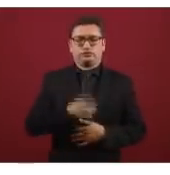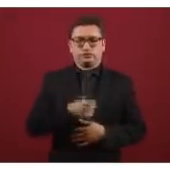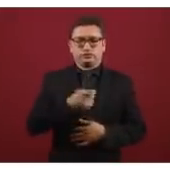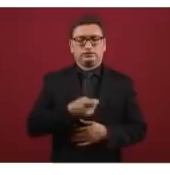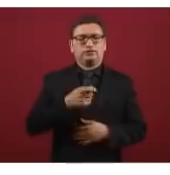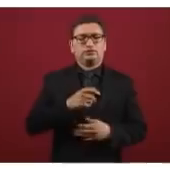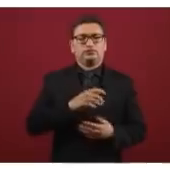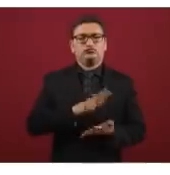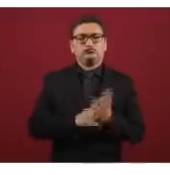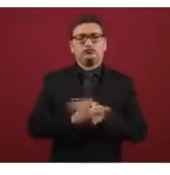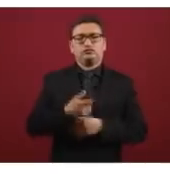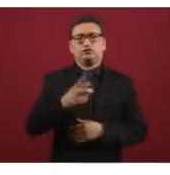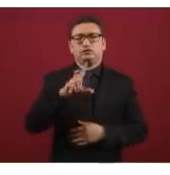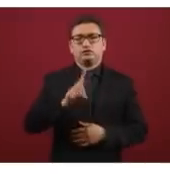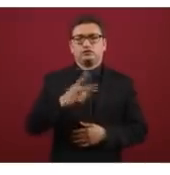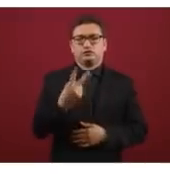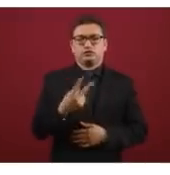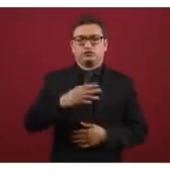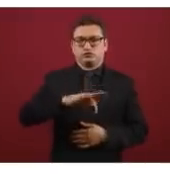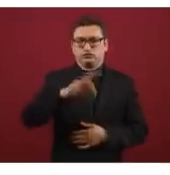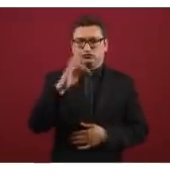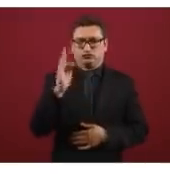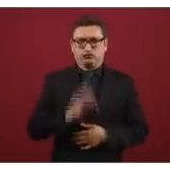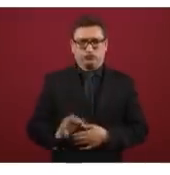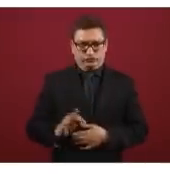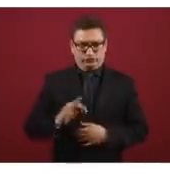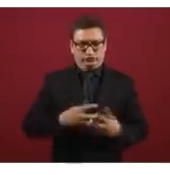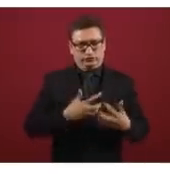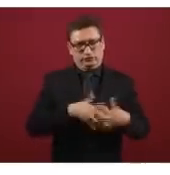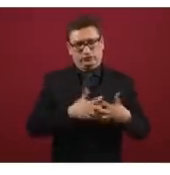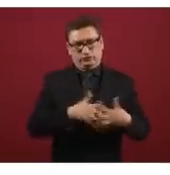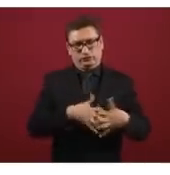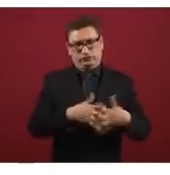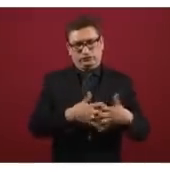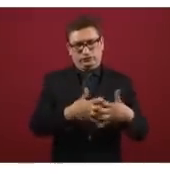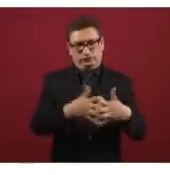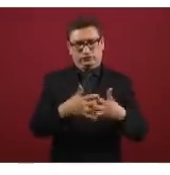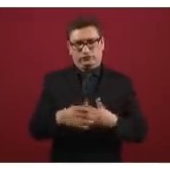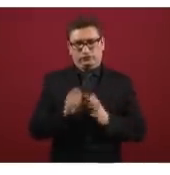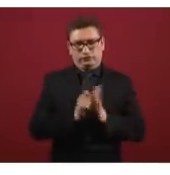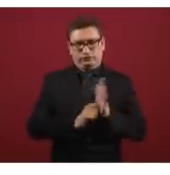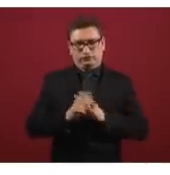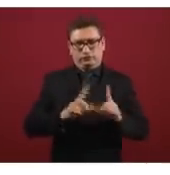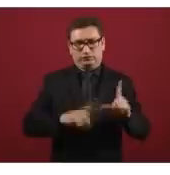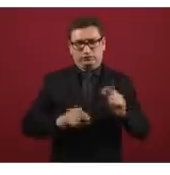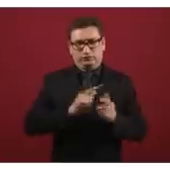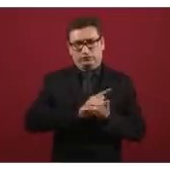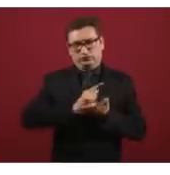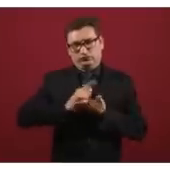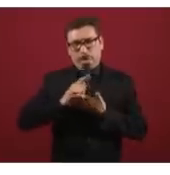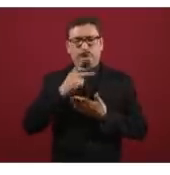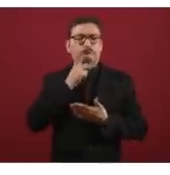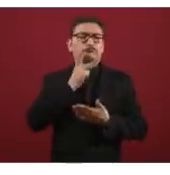un 32% de la capacidad de proceso del Sistema Nacional de Refinación.